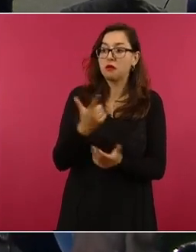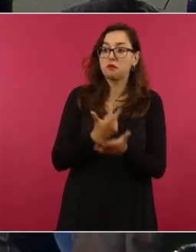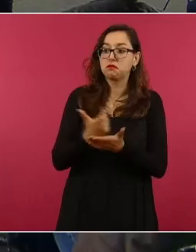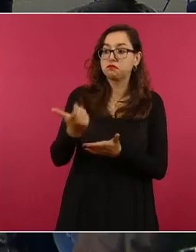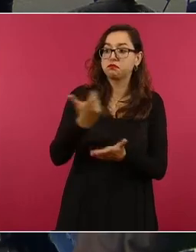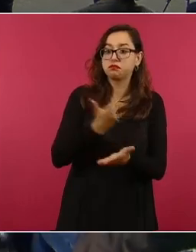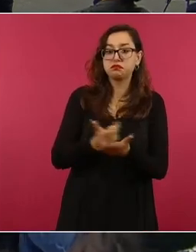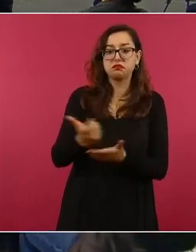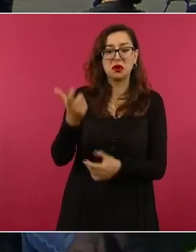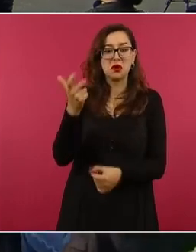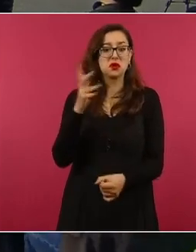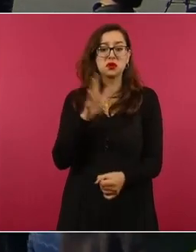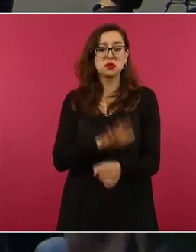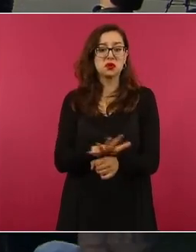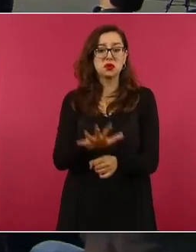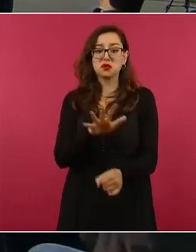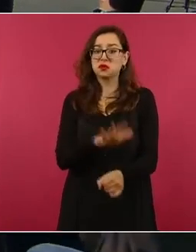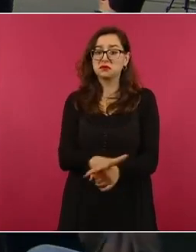y ya.